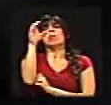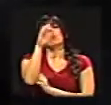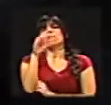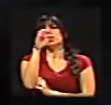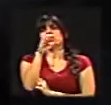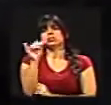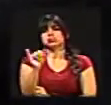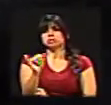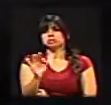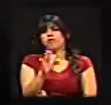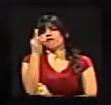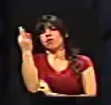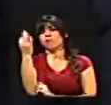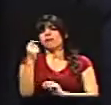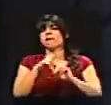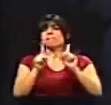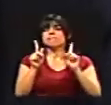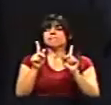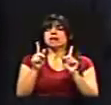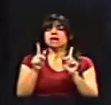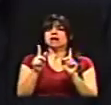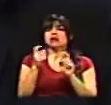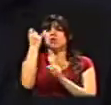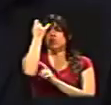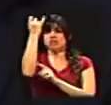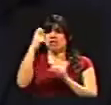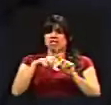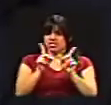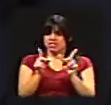ese mismo efecto, pero desde otra ideología.